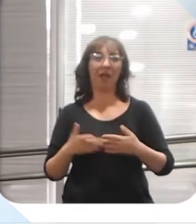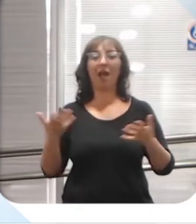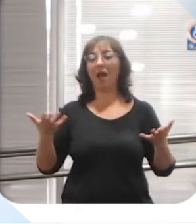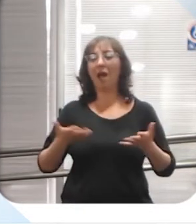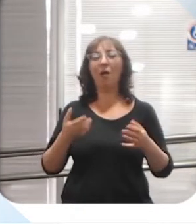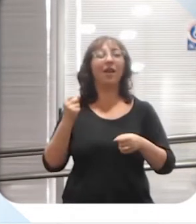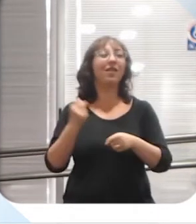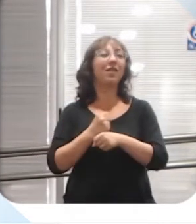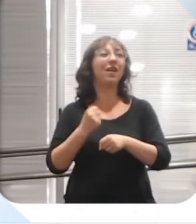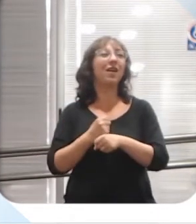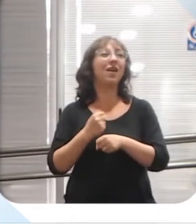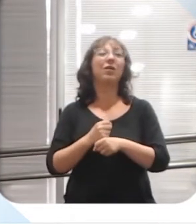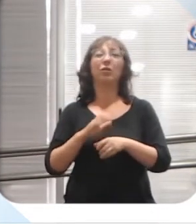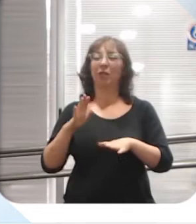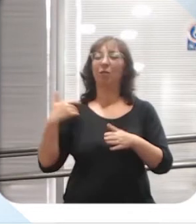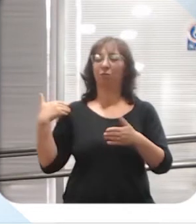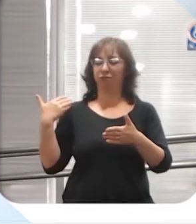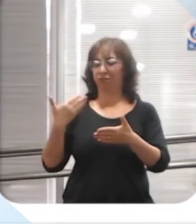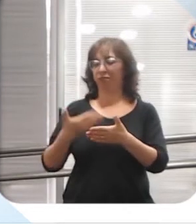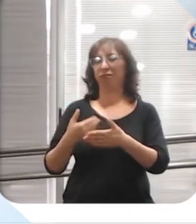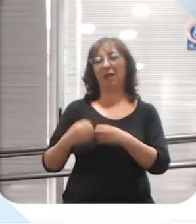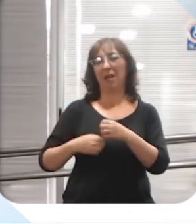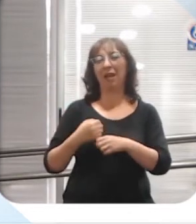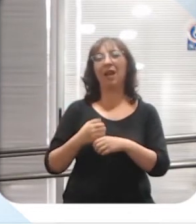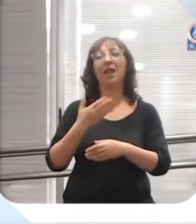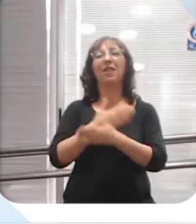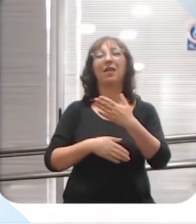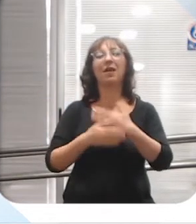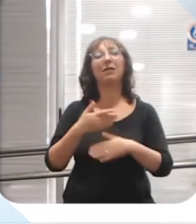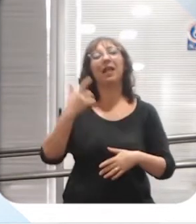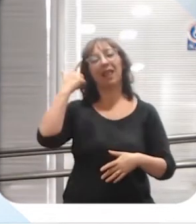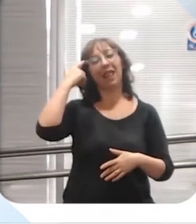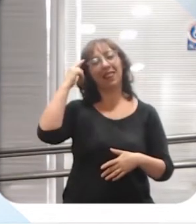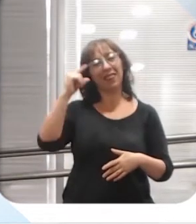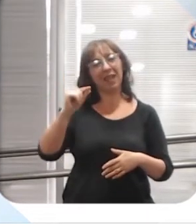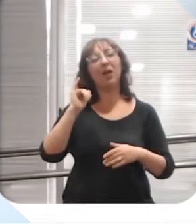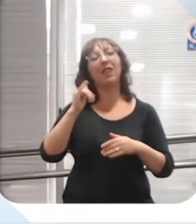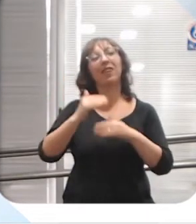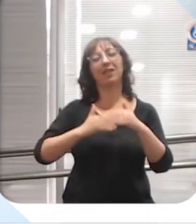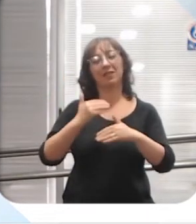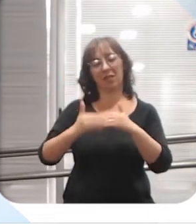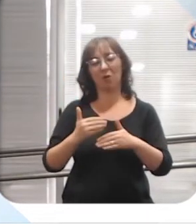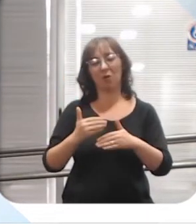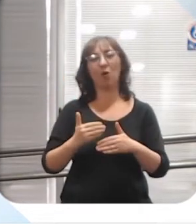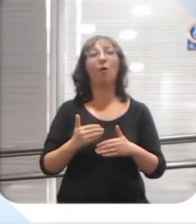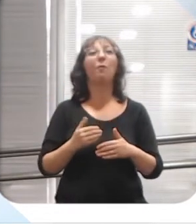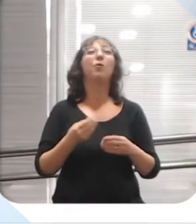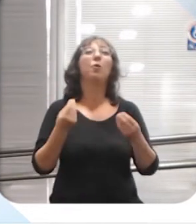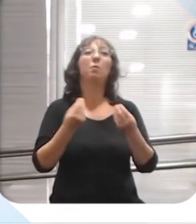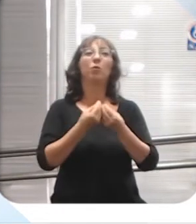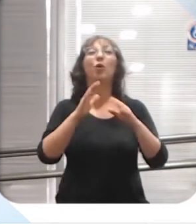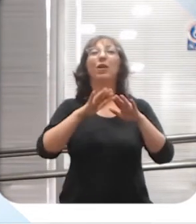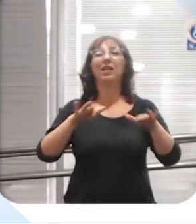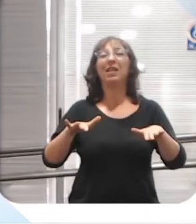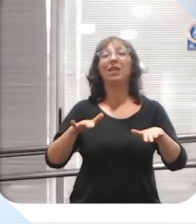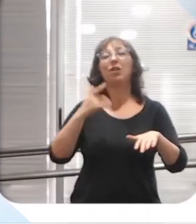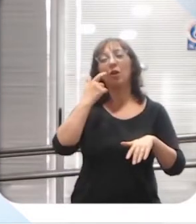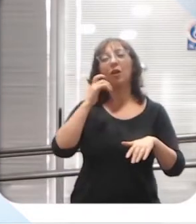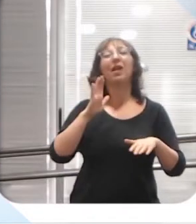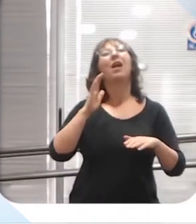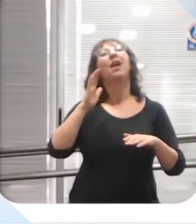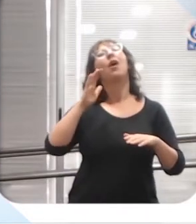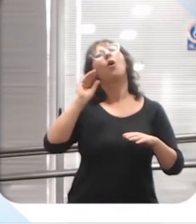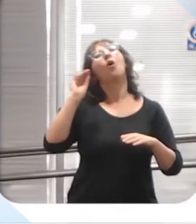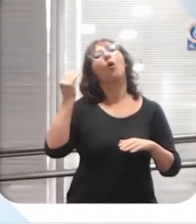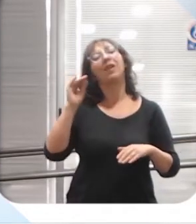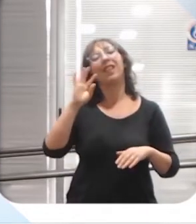Actualmente trabajamos ya hace unos cuantos años, sobre todo con discapacidades intelectuales y del desarrollo, con muchos niños y jóvenes con TEA.